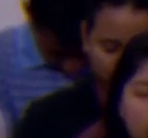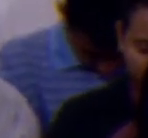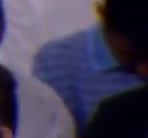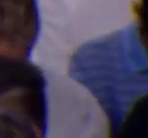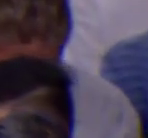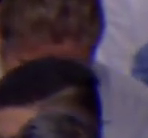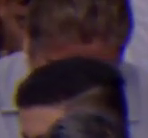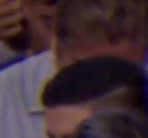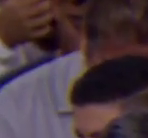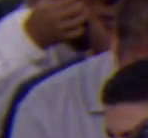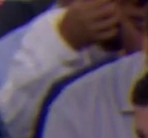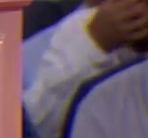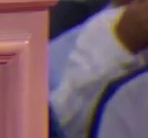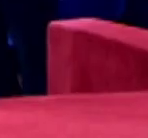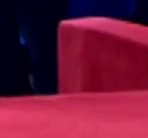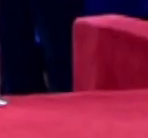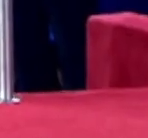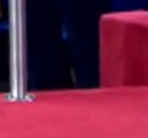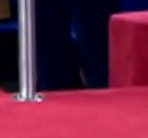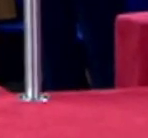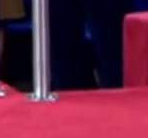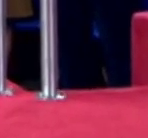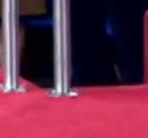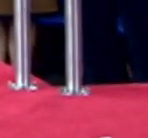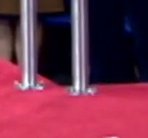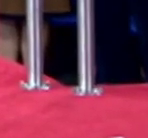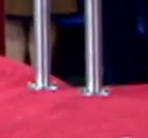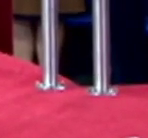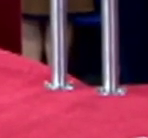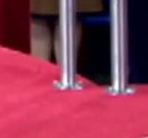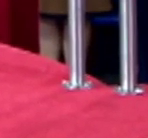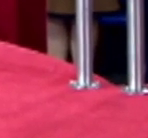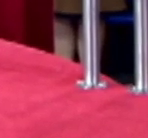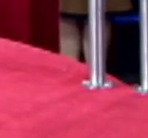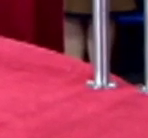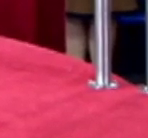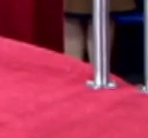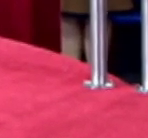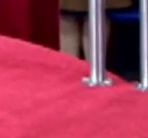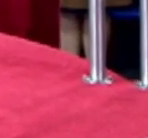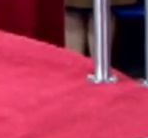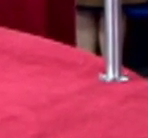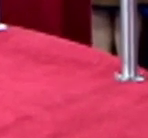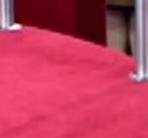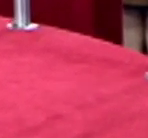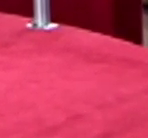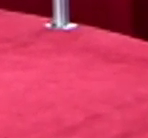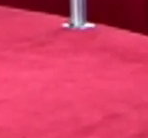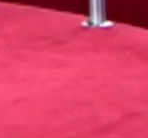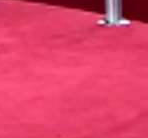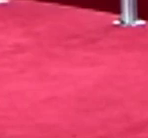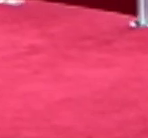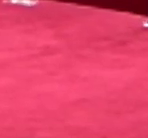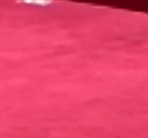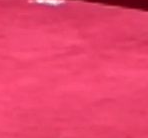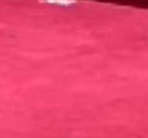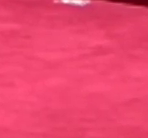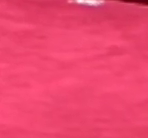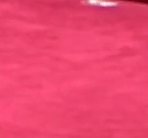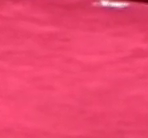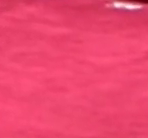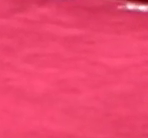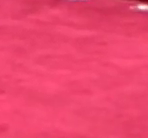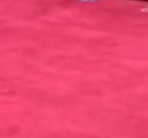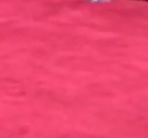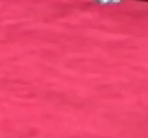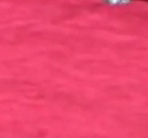nuestras decisiones no fueron consideradas con tu palabra, fueron por orgullo, y por eso hoy tenemos dolor en el corazón, por eso hay heridas en